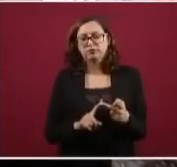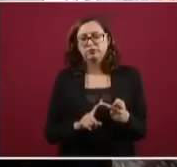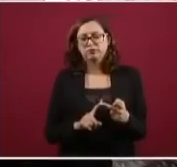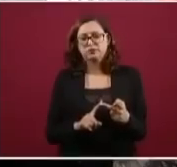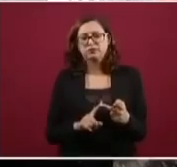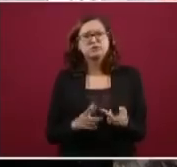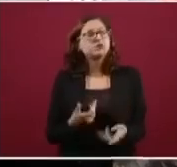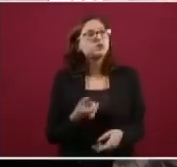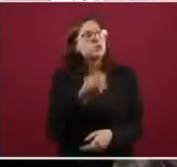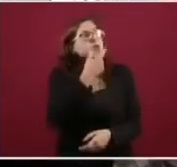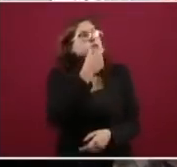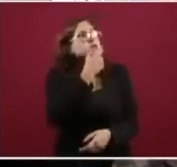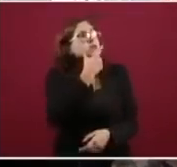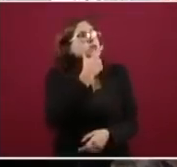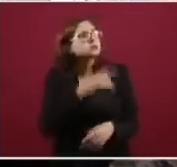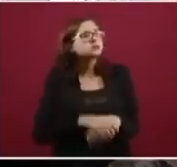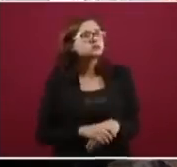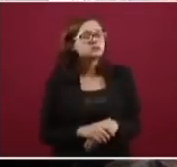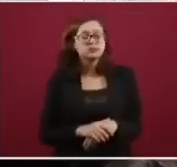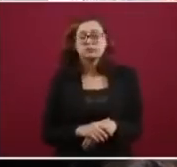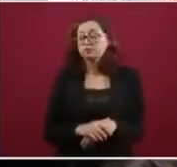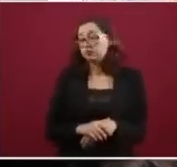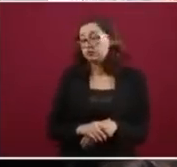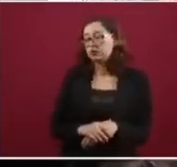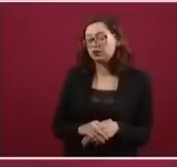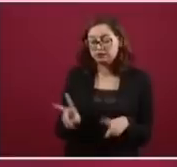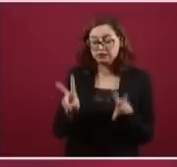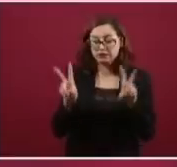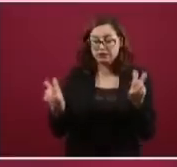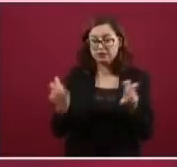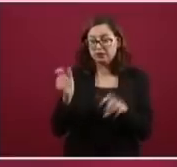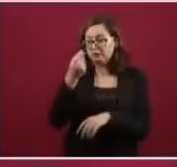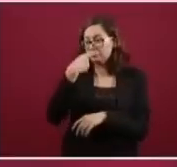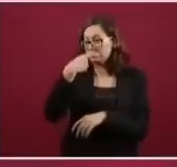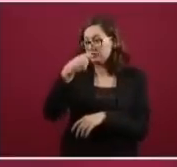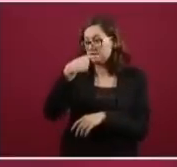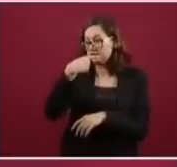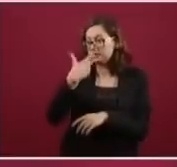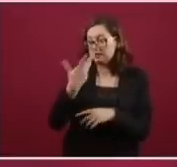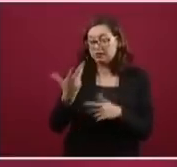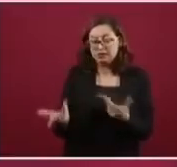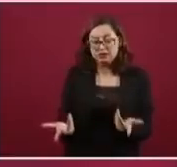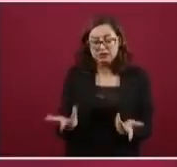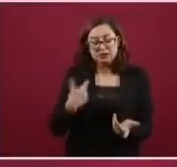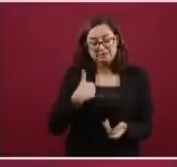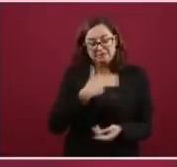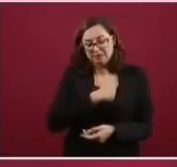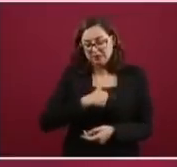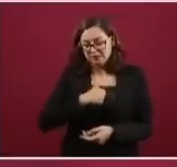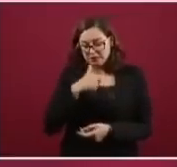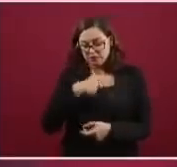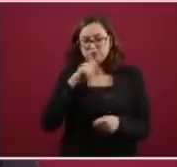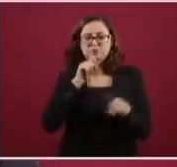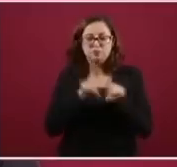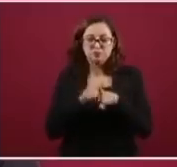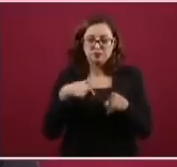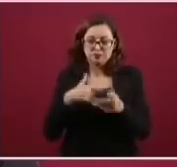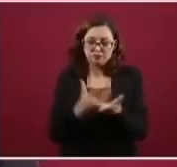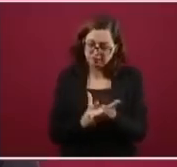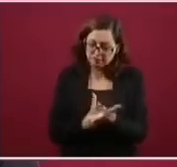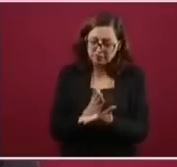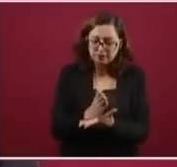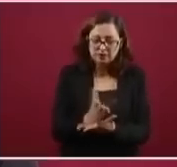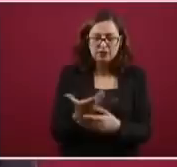las medicinas ha sido un tema muy controvertido en el que yo ya muy a mi pesar ya también me metí tuve una conversación muy interesante